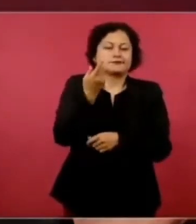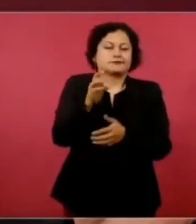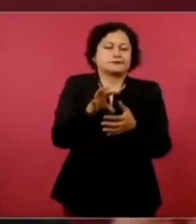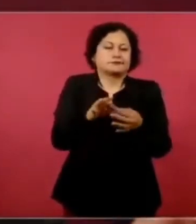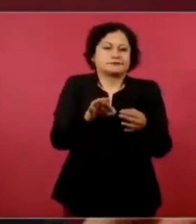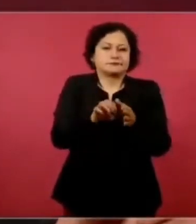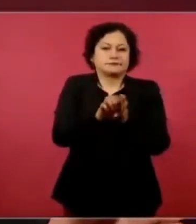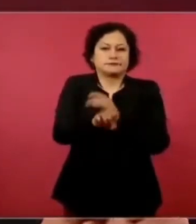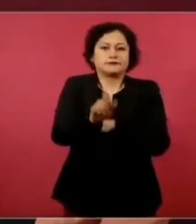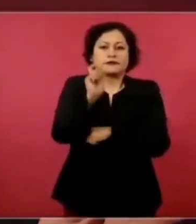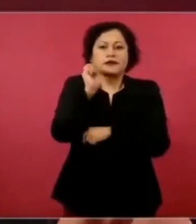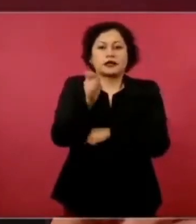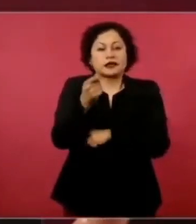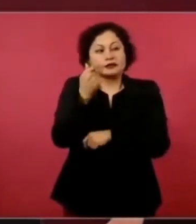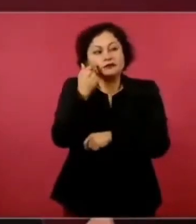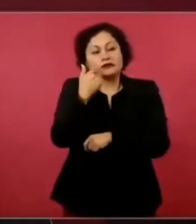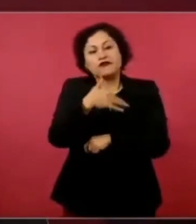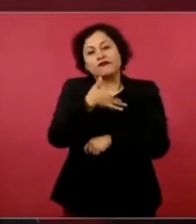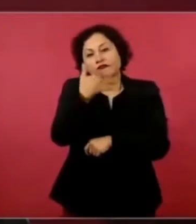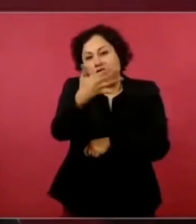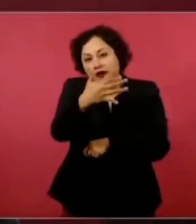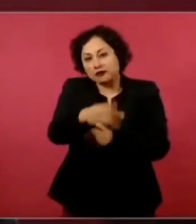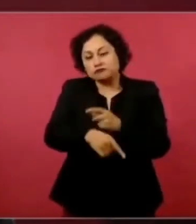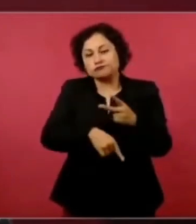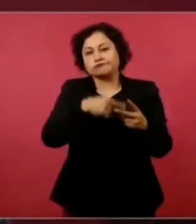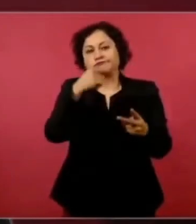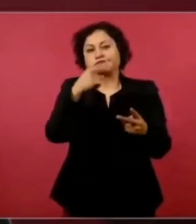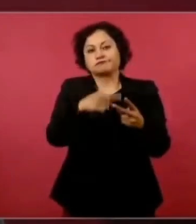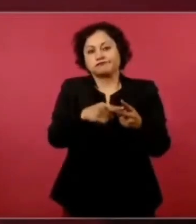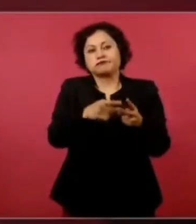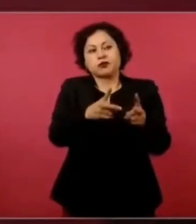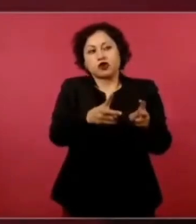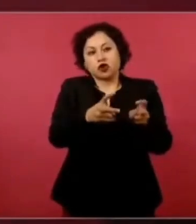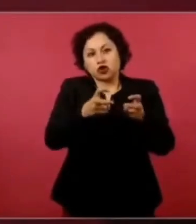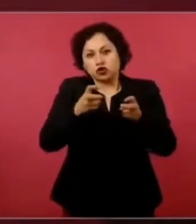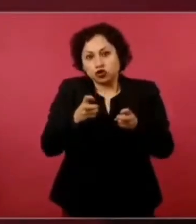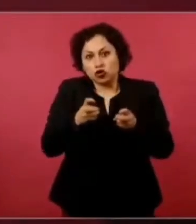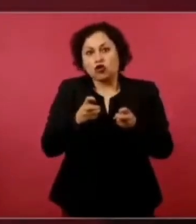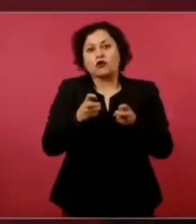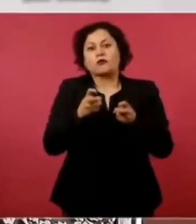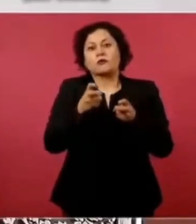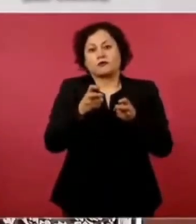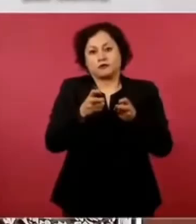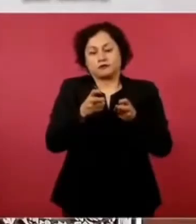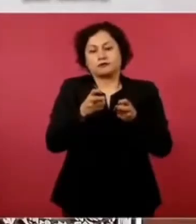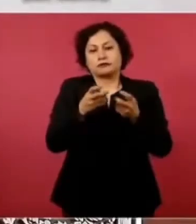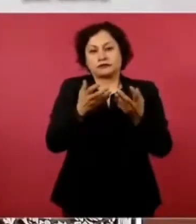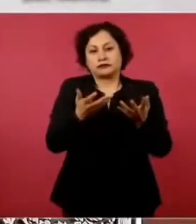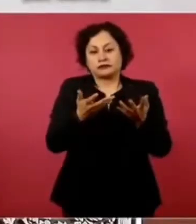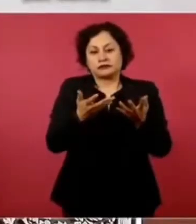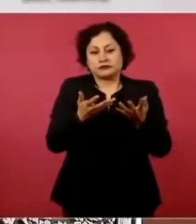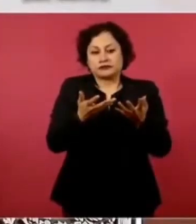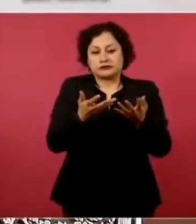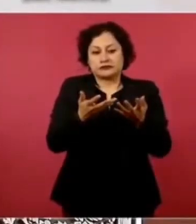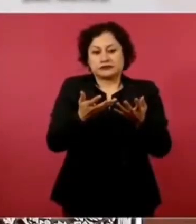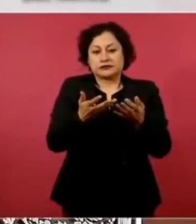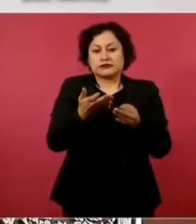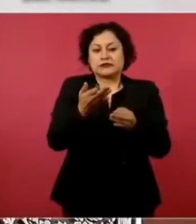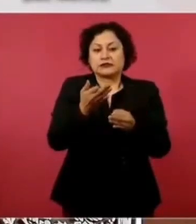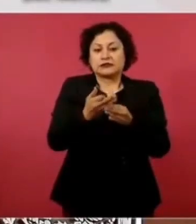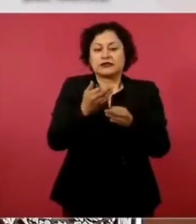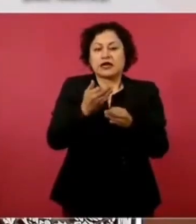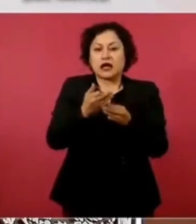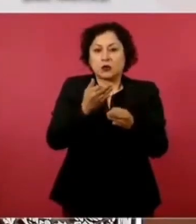robo, ¿no?, que antes se hacía y ahora no se hace, no lo podemos cifrar